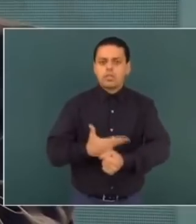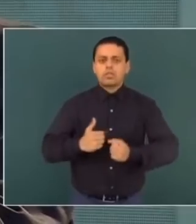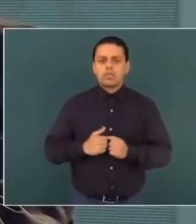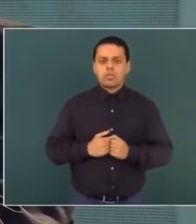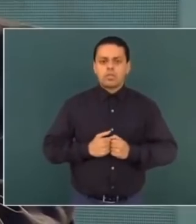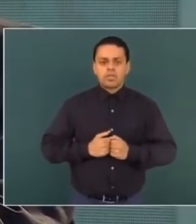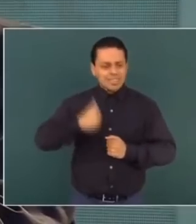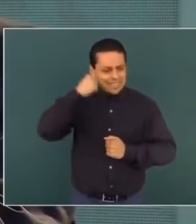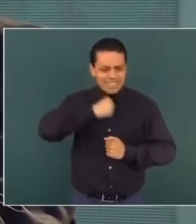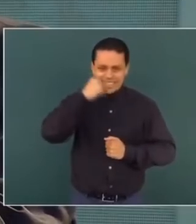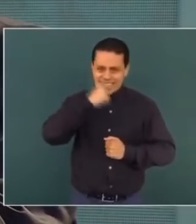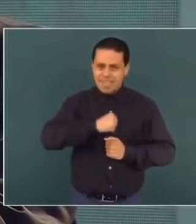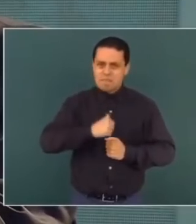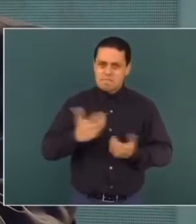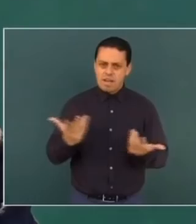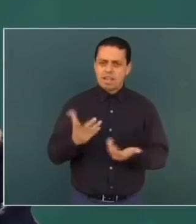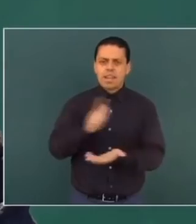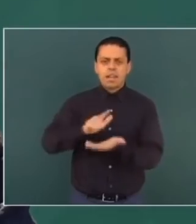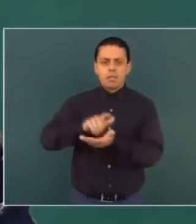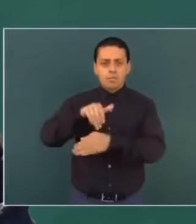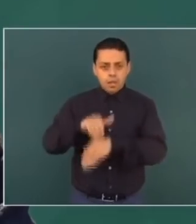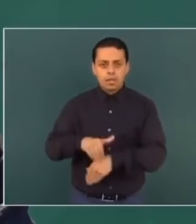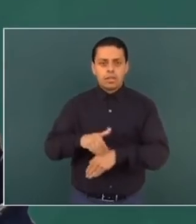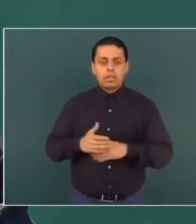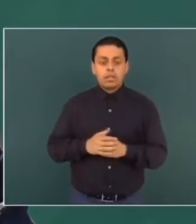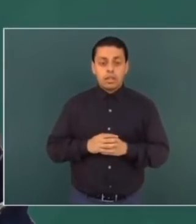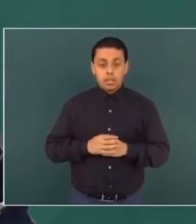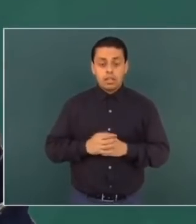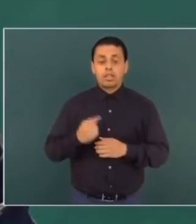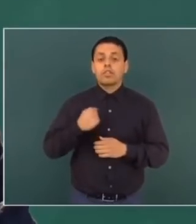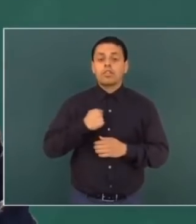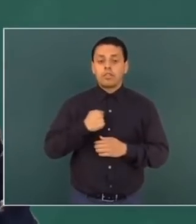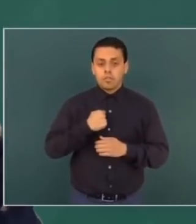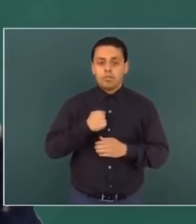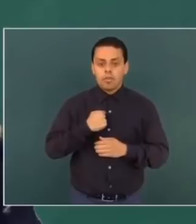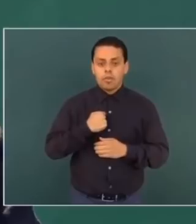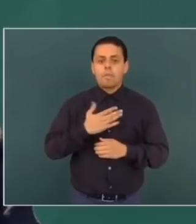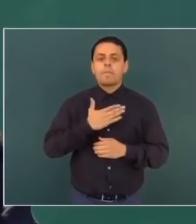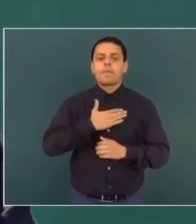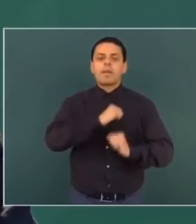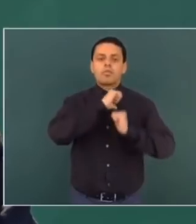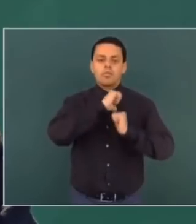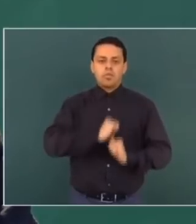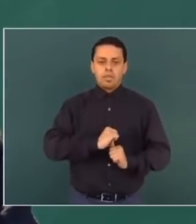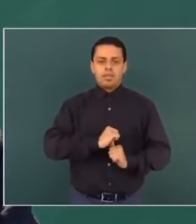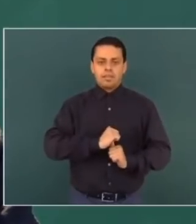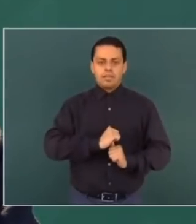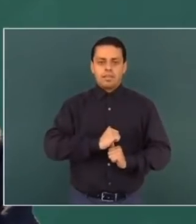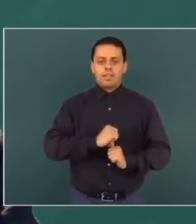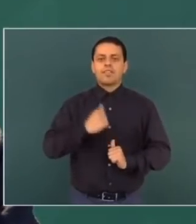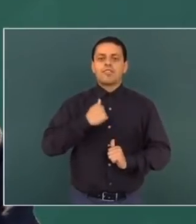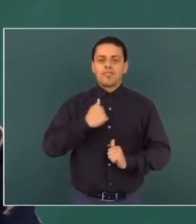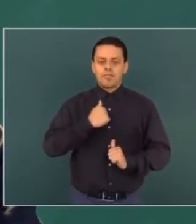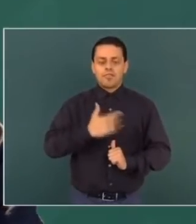con rectitud, voy a mantener siempre mi autoridad moral